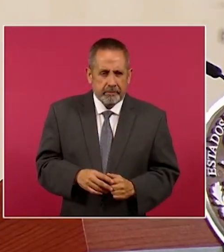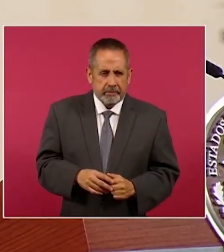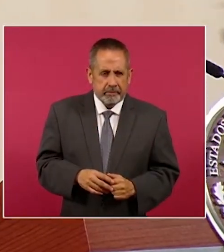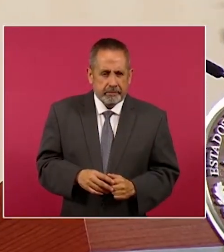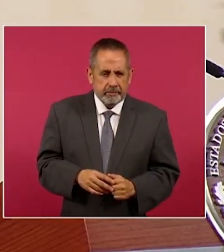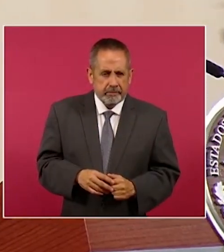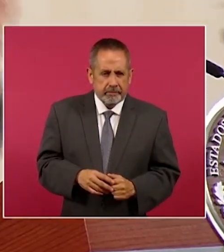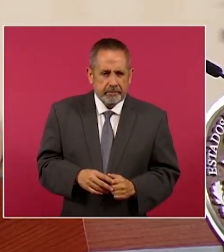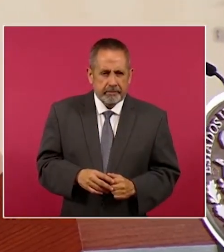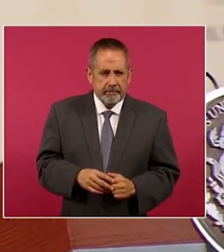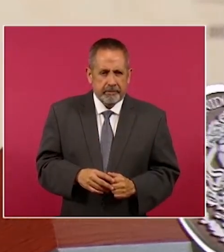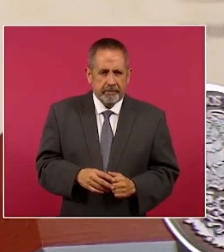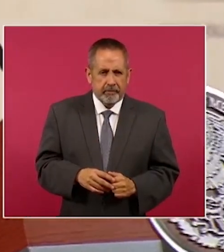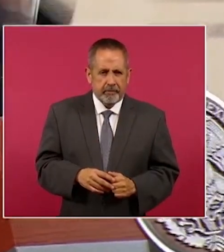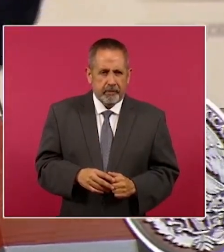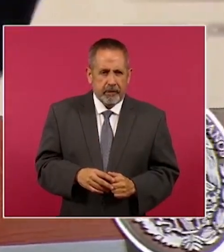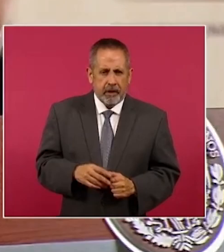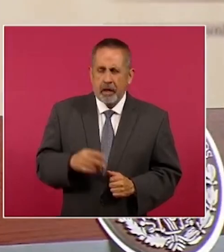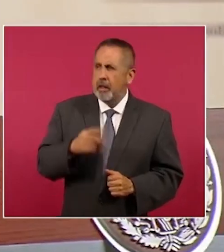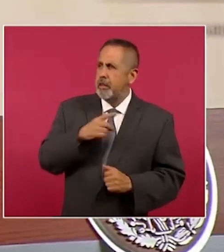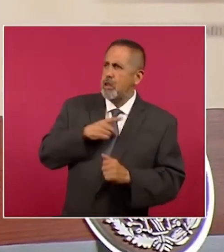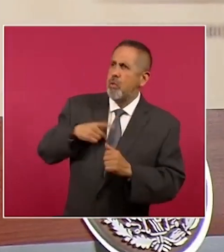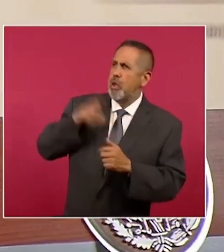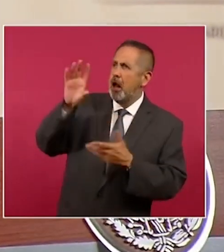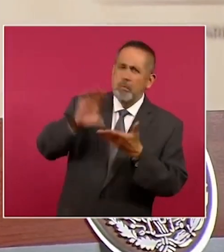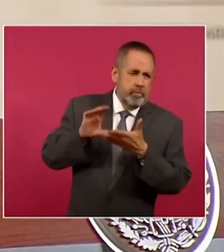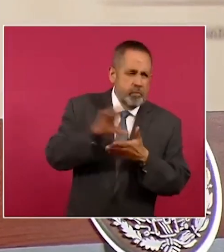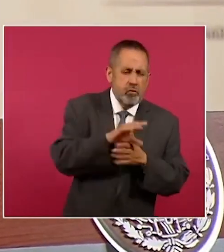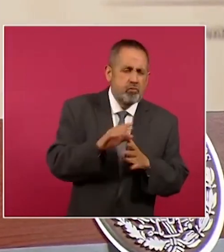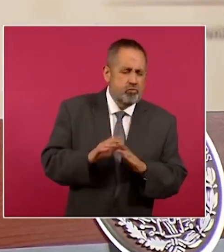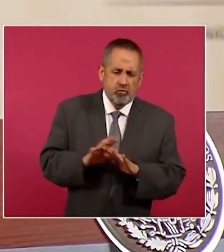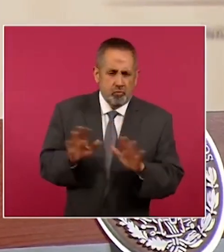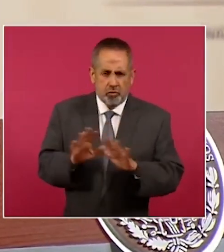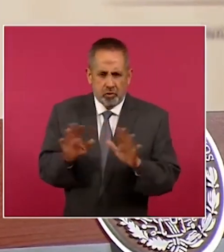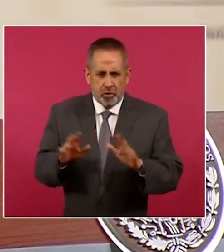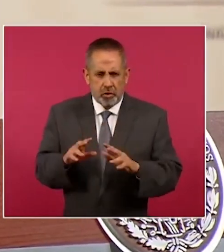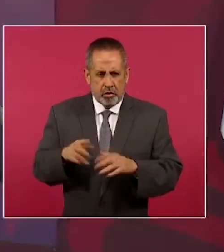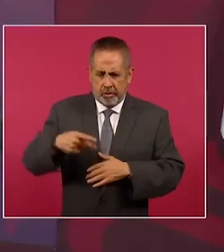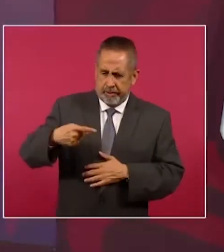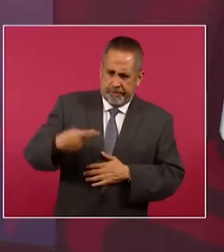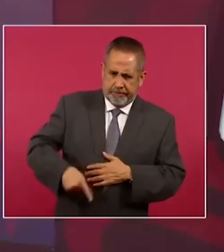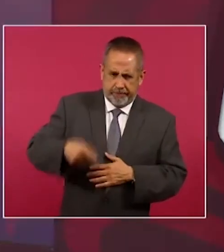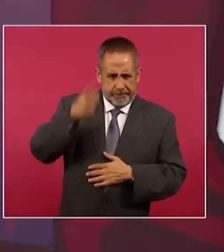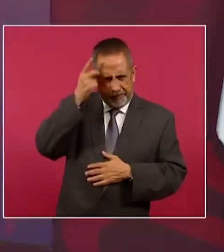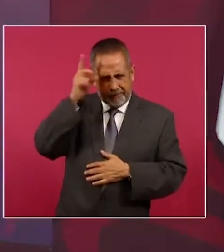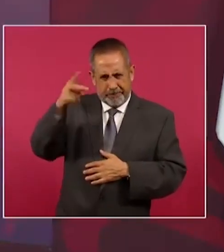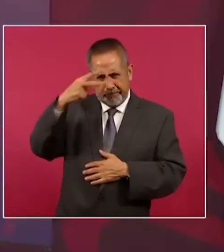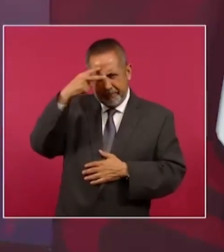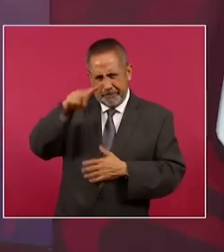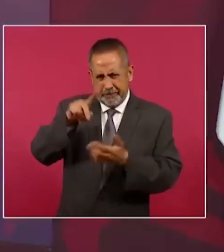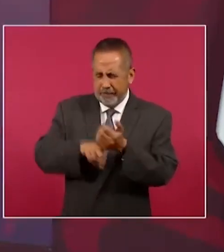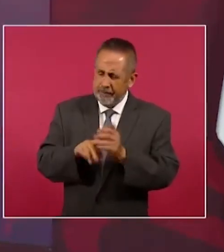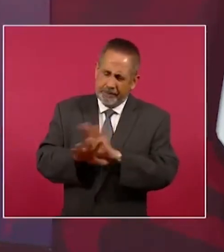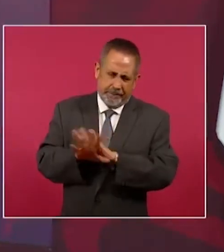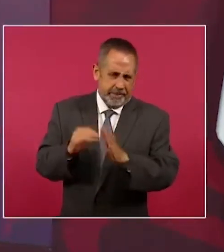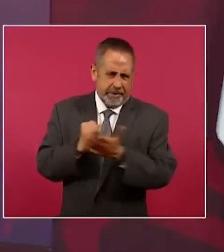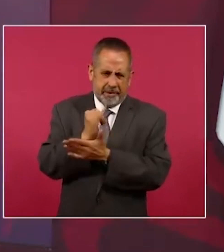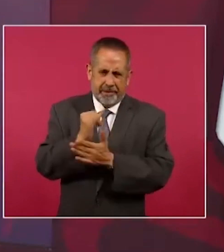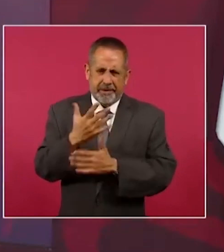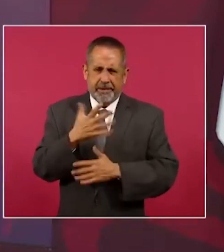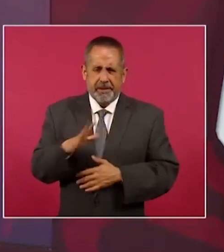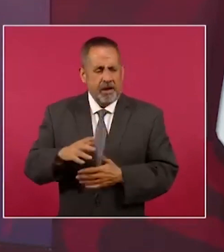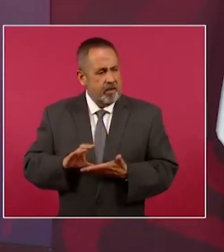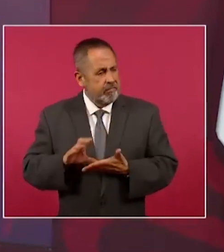en forma directa la deuda, pero bueno, es patrimonio ya de la nación.